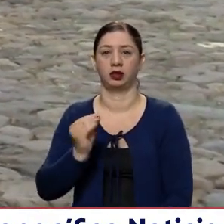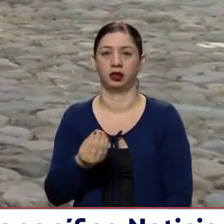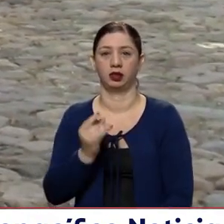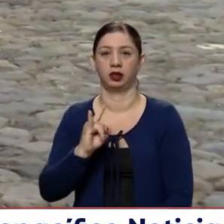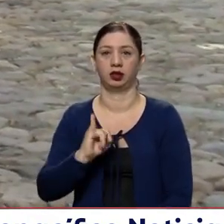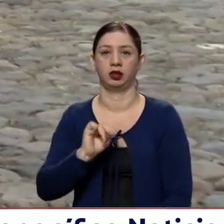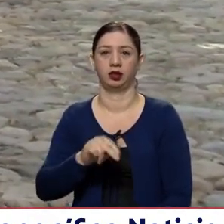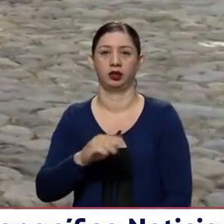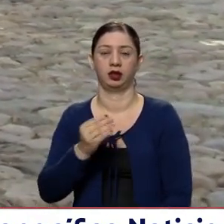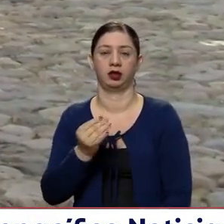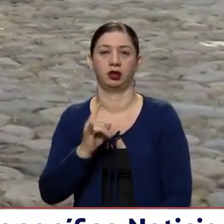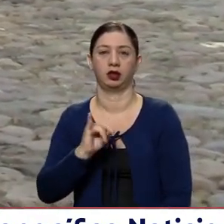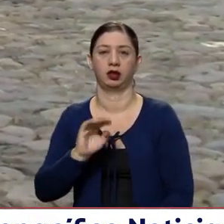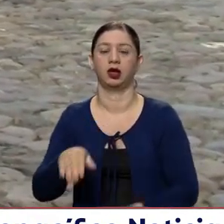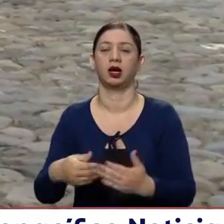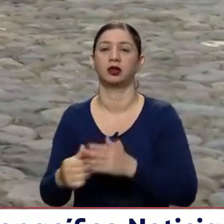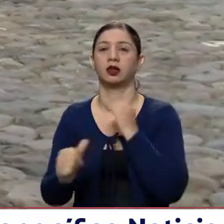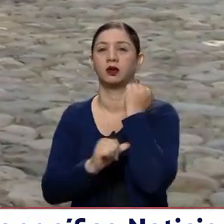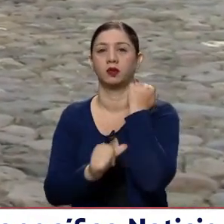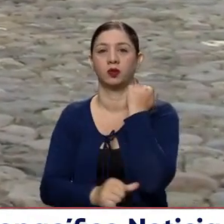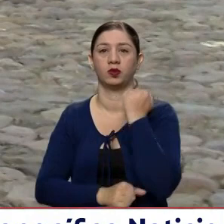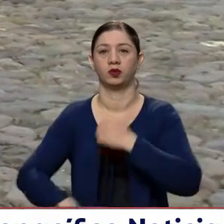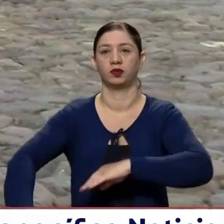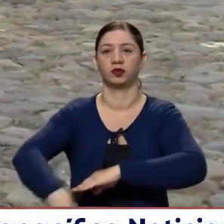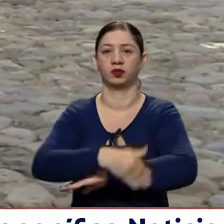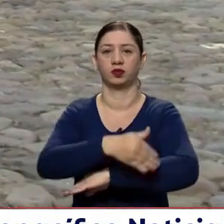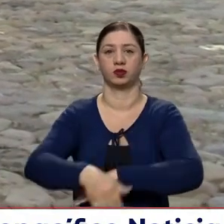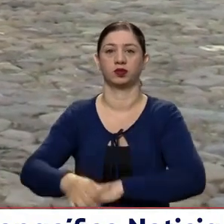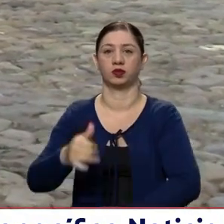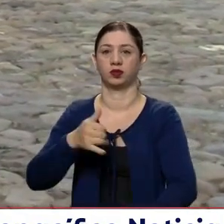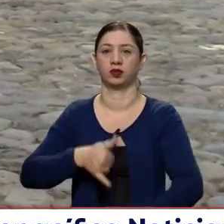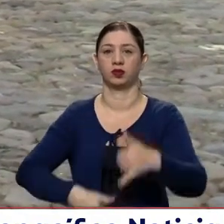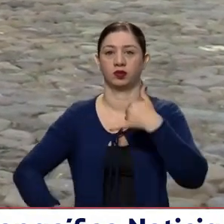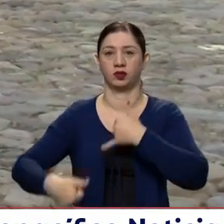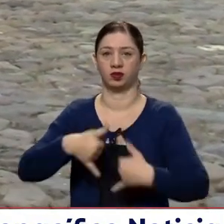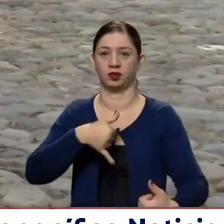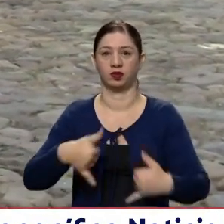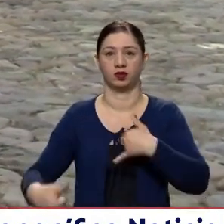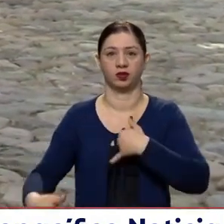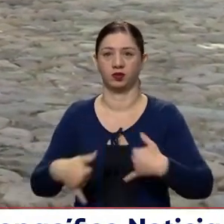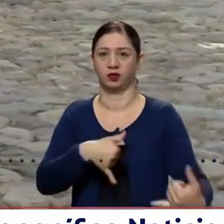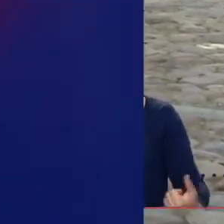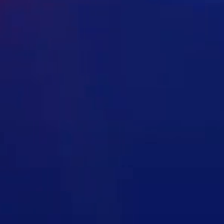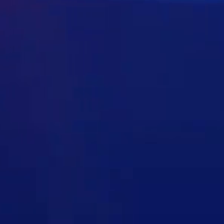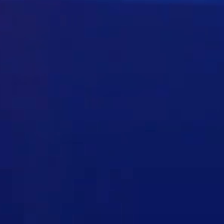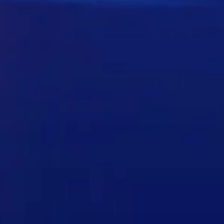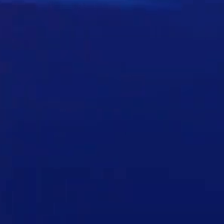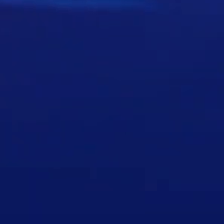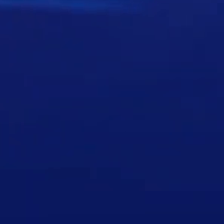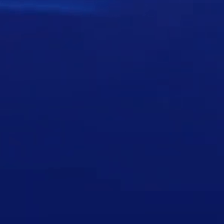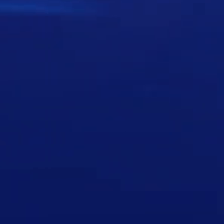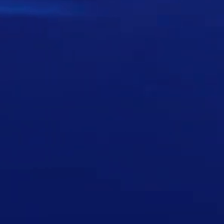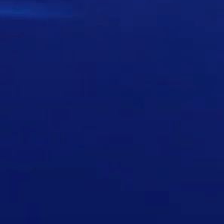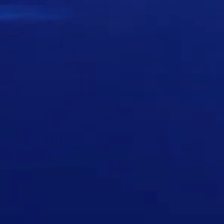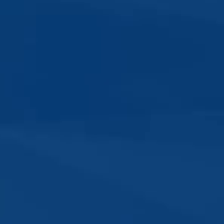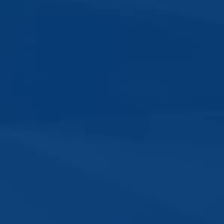aquí en Boyacá. Desde las carreteras en Colombia, William Marulanda, Ciclismo, Telepacífico Noticias.